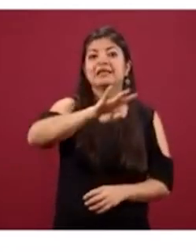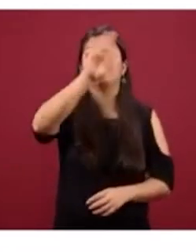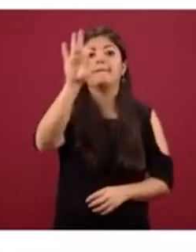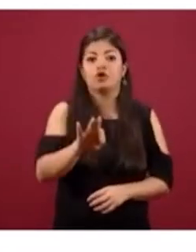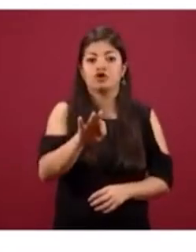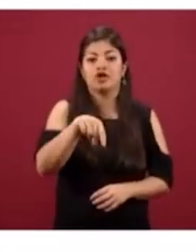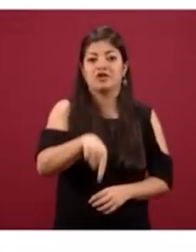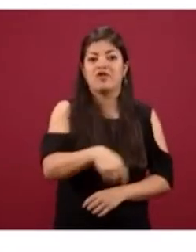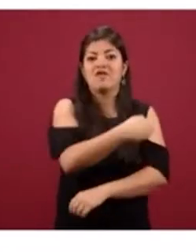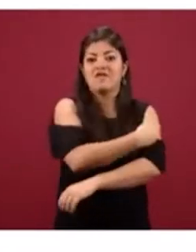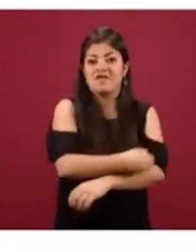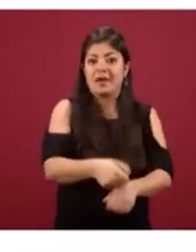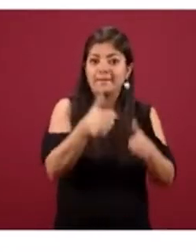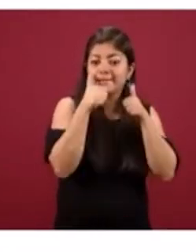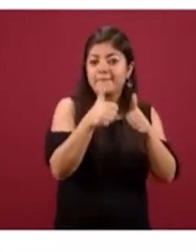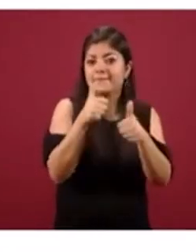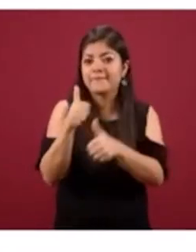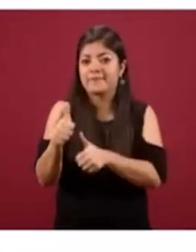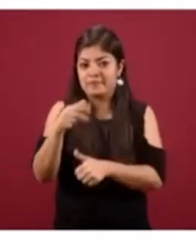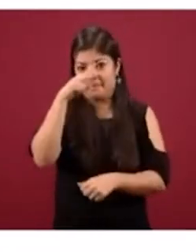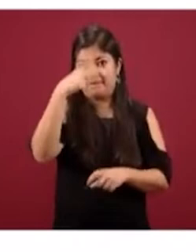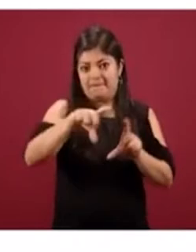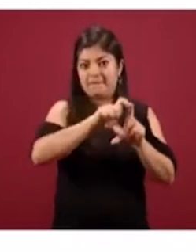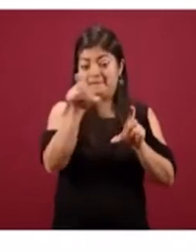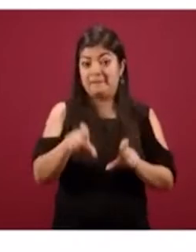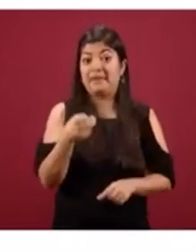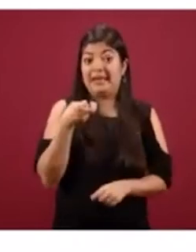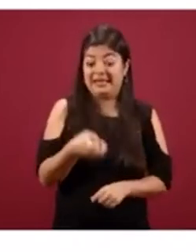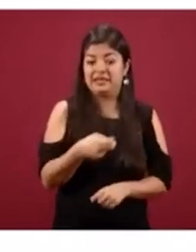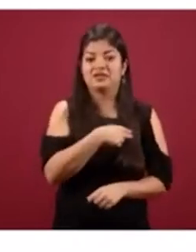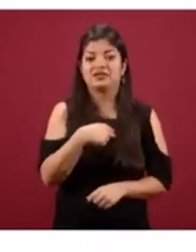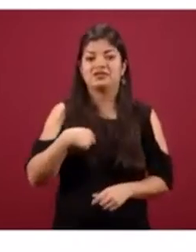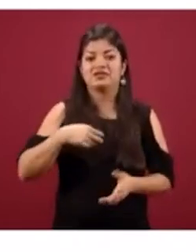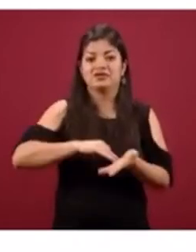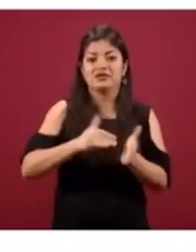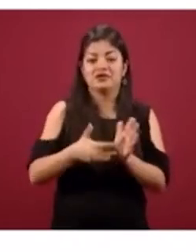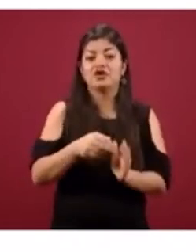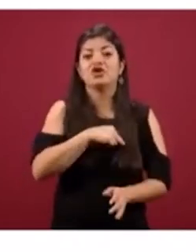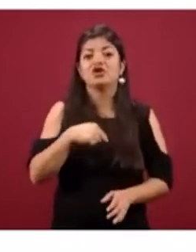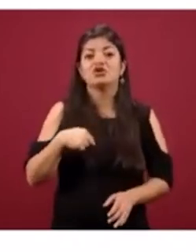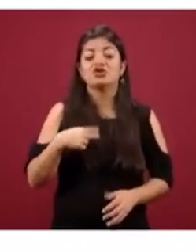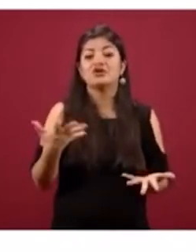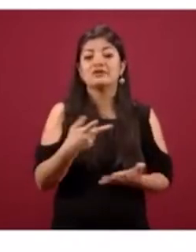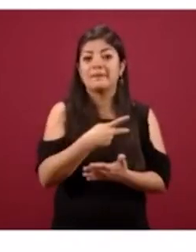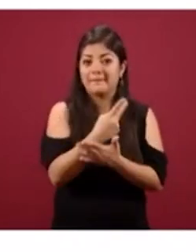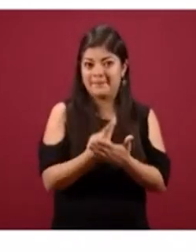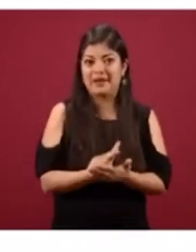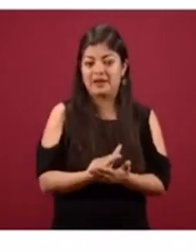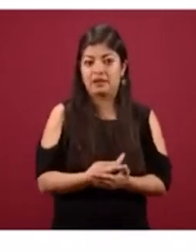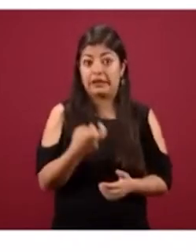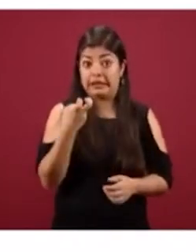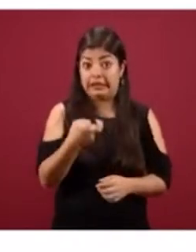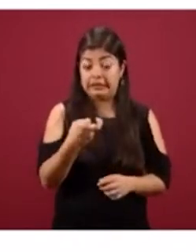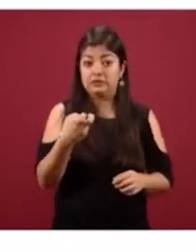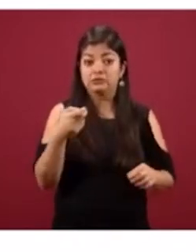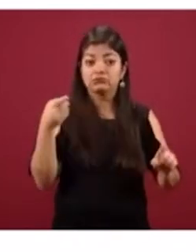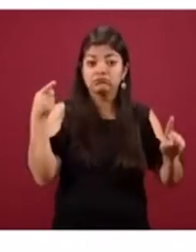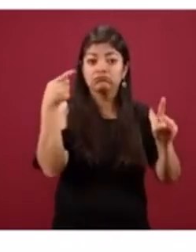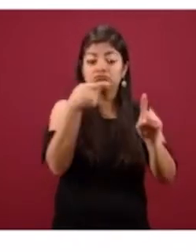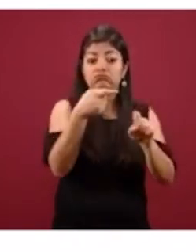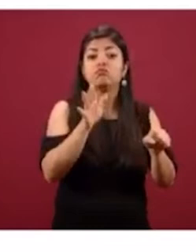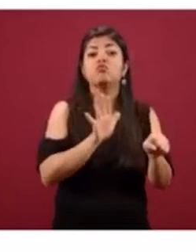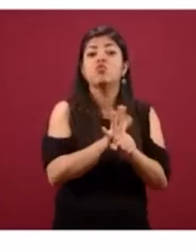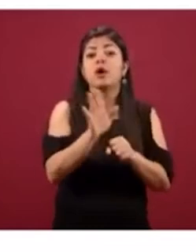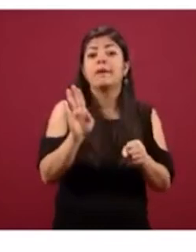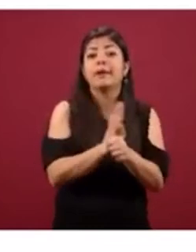en méxico ese es la estrategia ese es el plan y lograr eso también va a beneficiar al